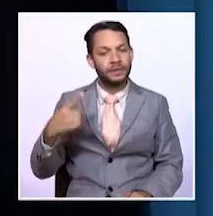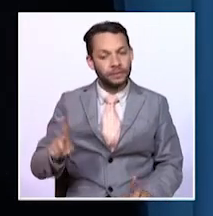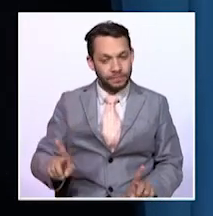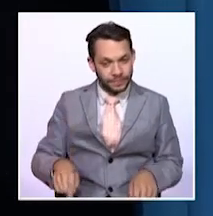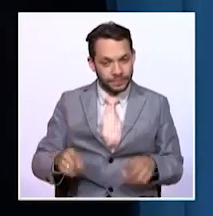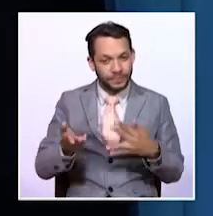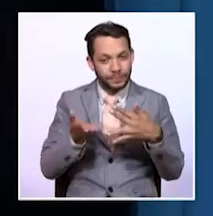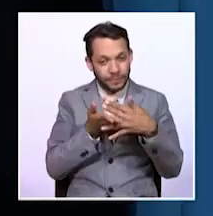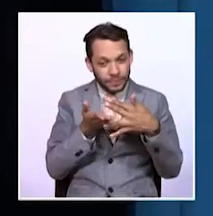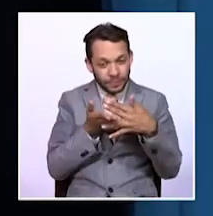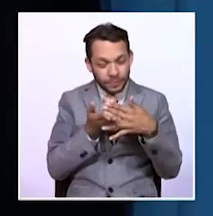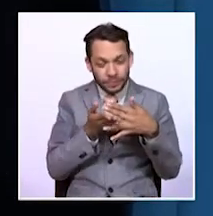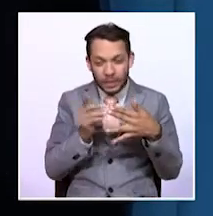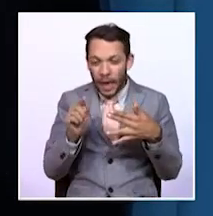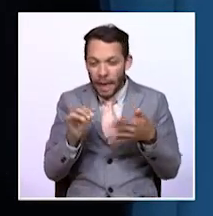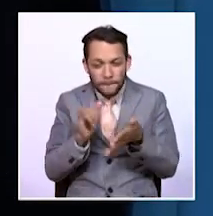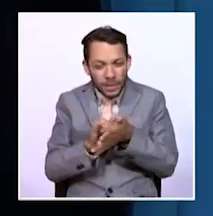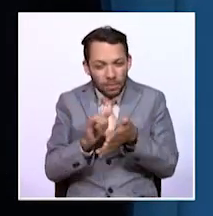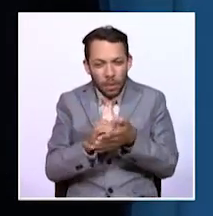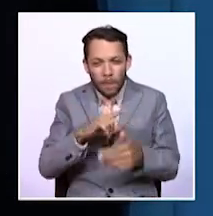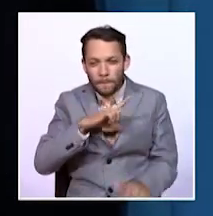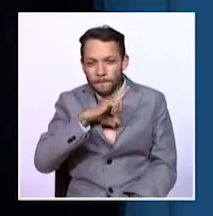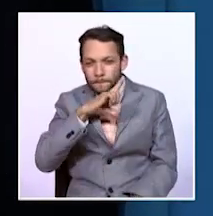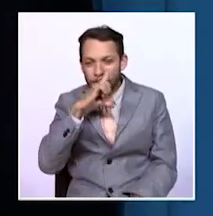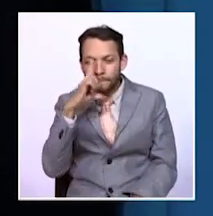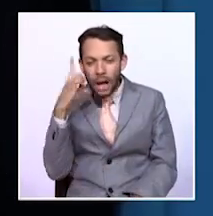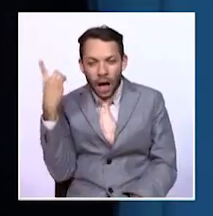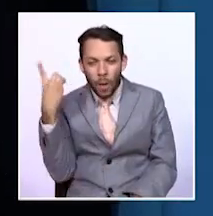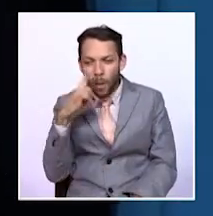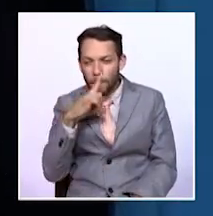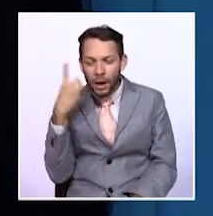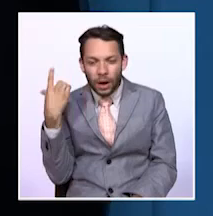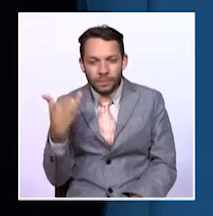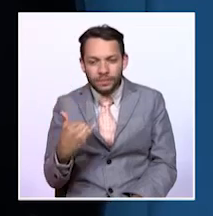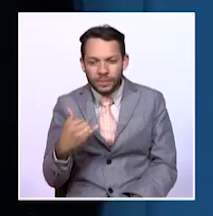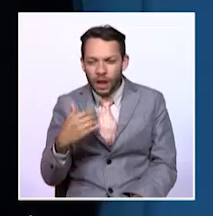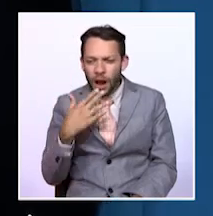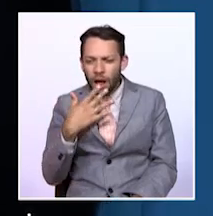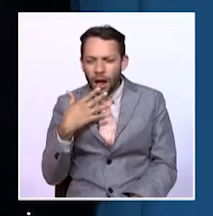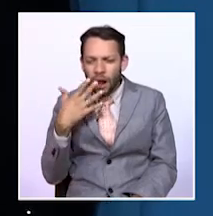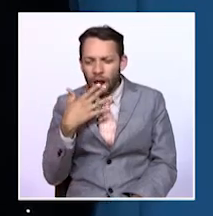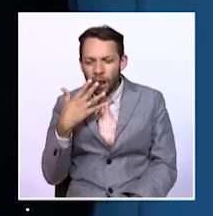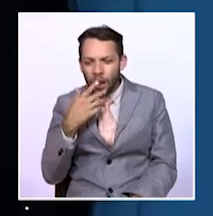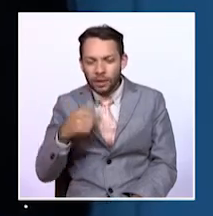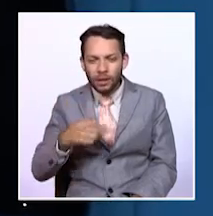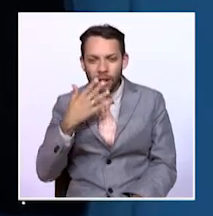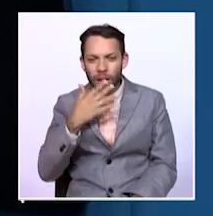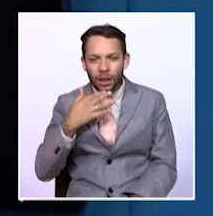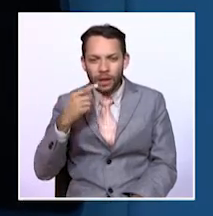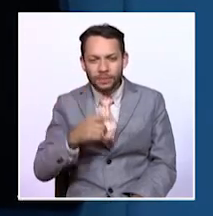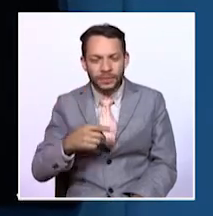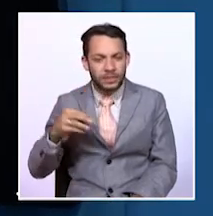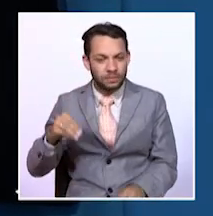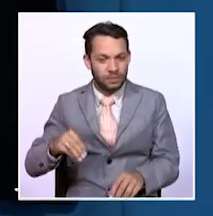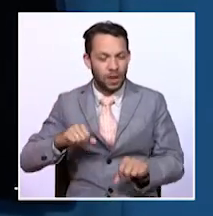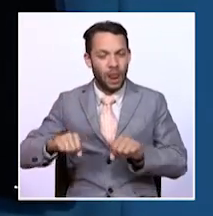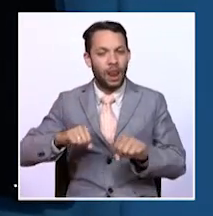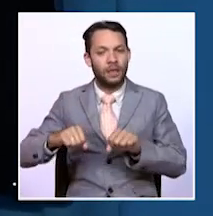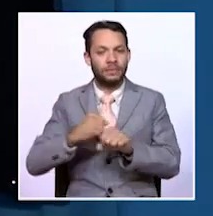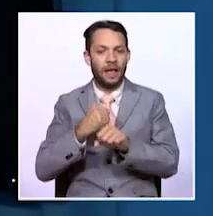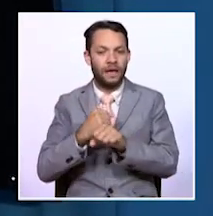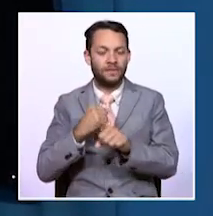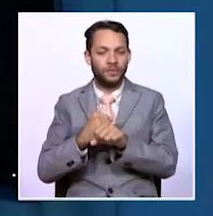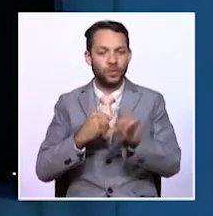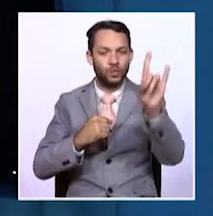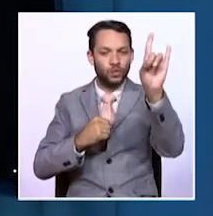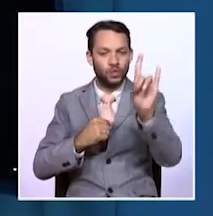del riñón más blanquita es el sistema caliciliar. Ahí es donde se realiza por decir así, este